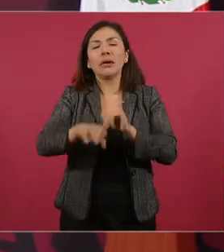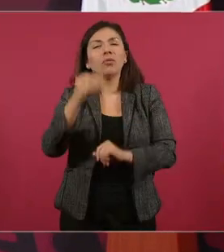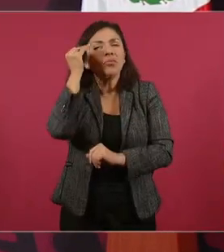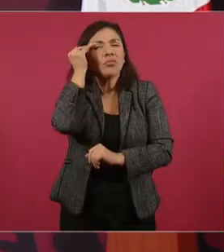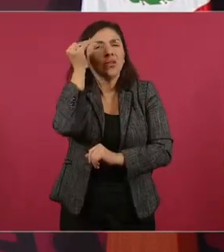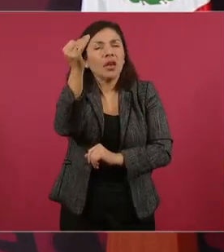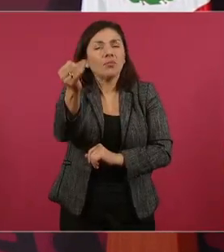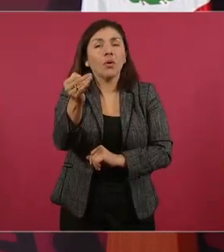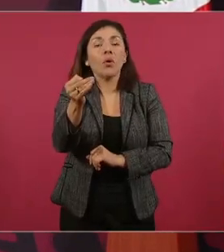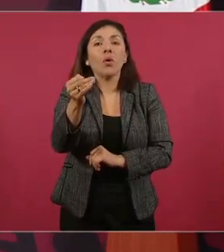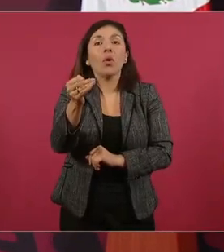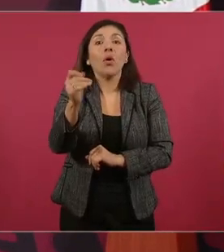los invasores europeos